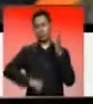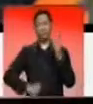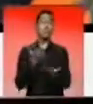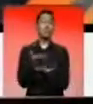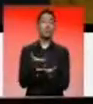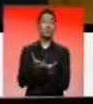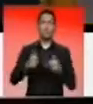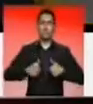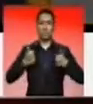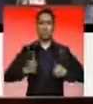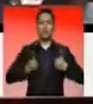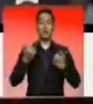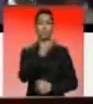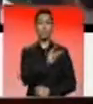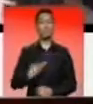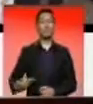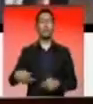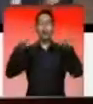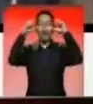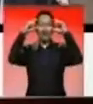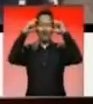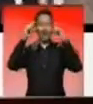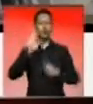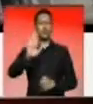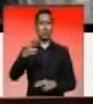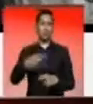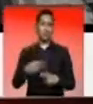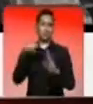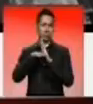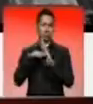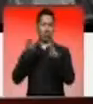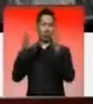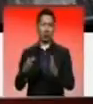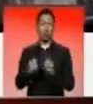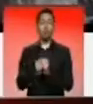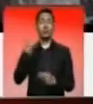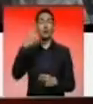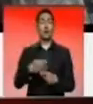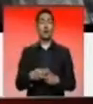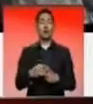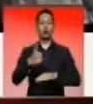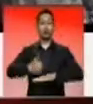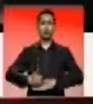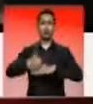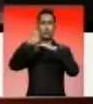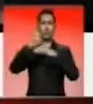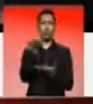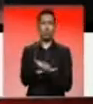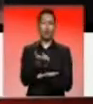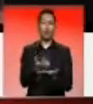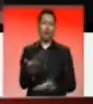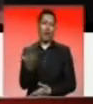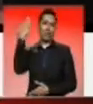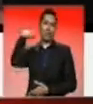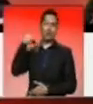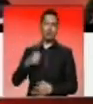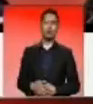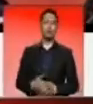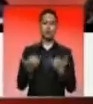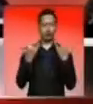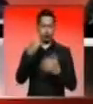que propone el candidato presidencial Guillermo Lasso, ex banquero y ex superministro de Economía de Yamil Maguad. Aquí su perfil.